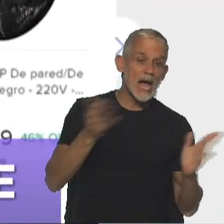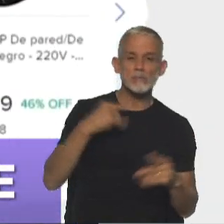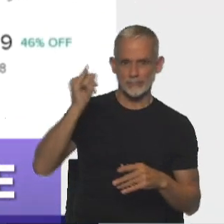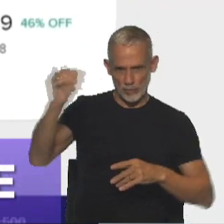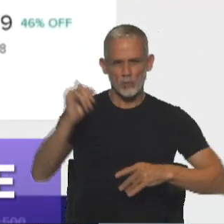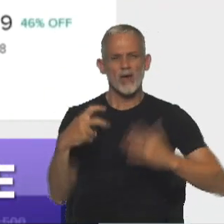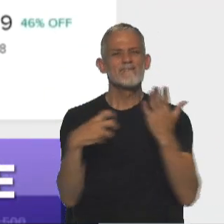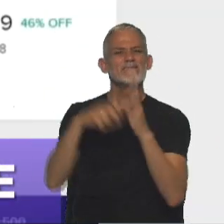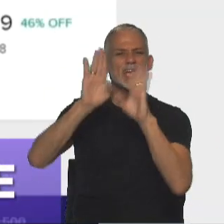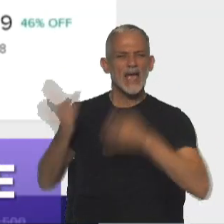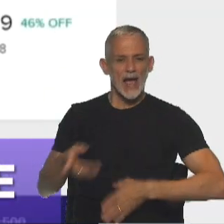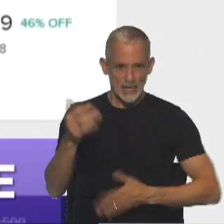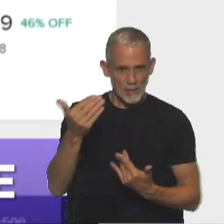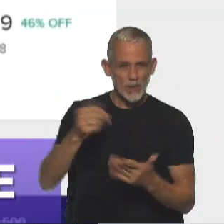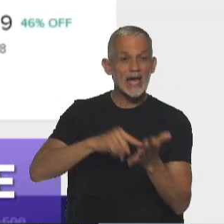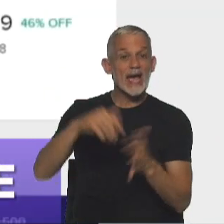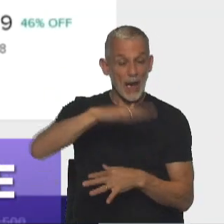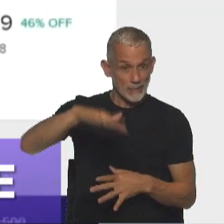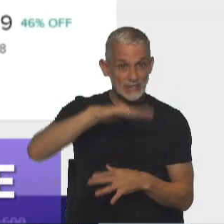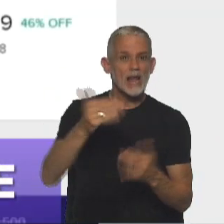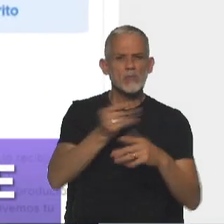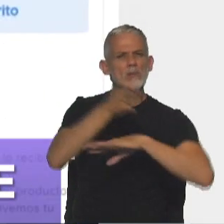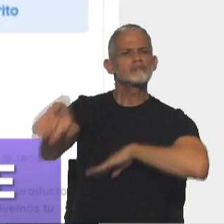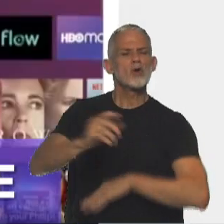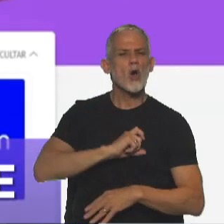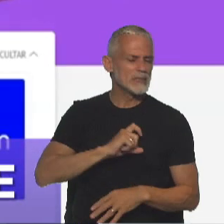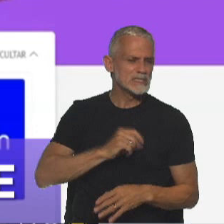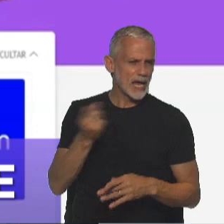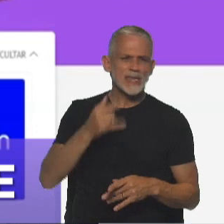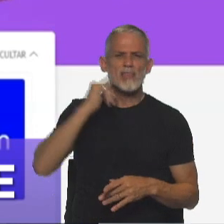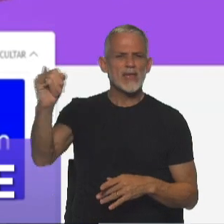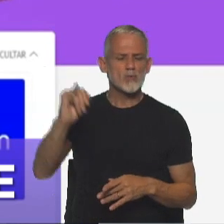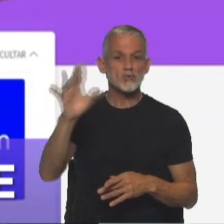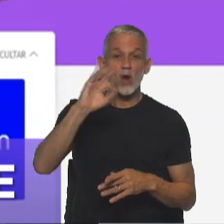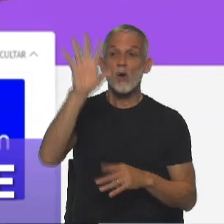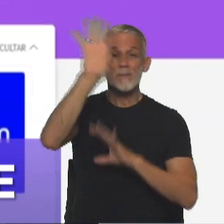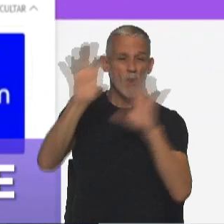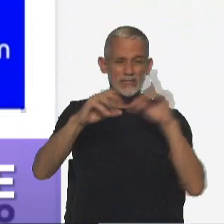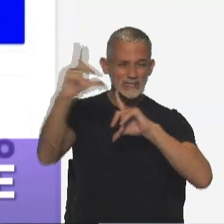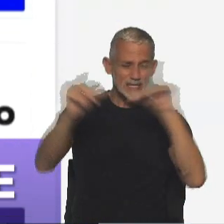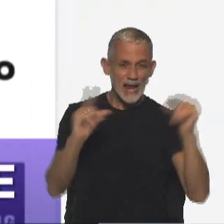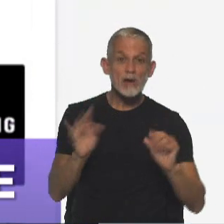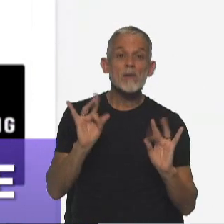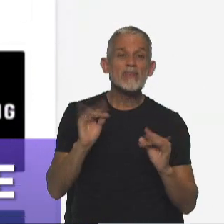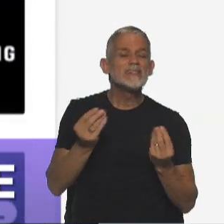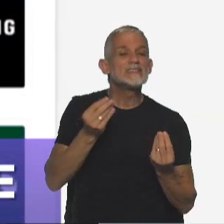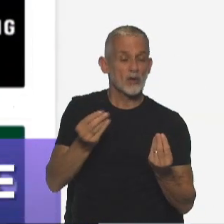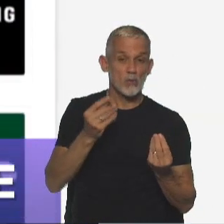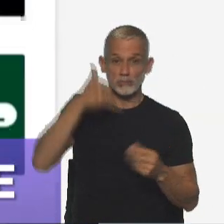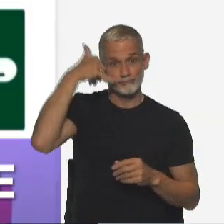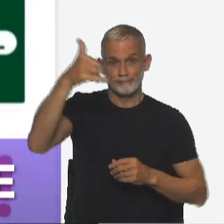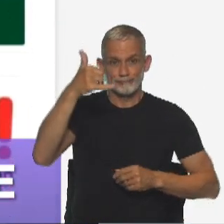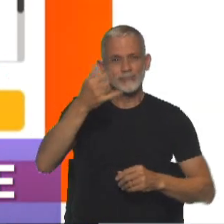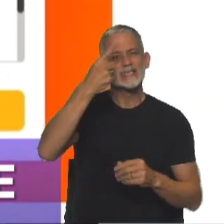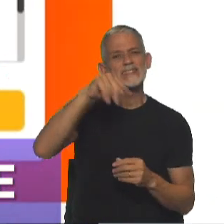la fiscalía más cercana. En Capital Federal puede acercarse a la comisaría, hacer la denuncia. Y en el interior del país, si se complica mucho, puede llamar a la